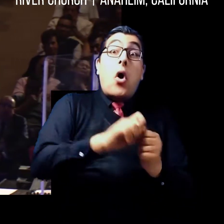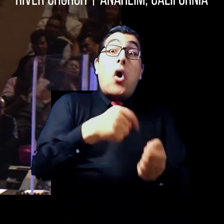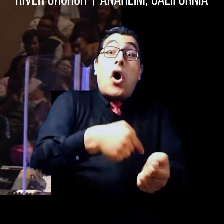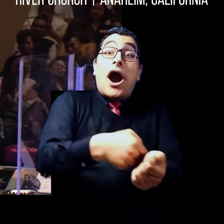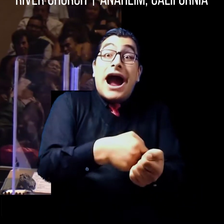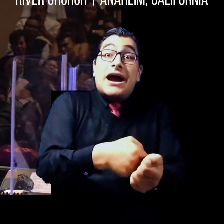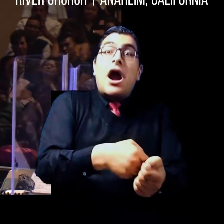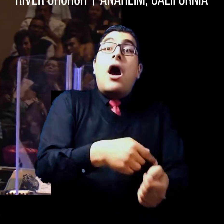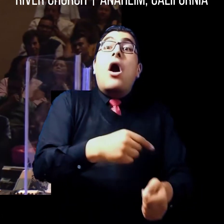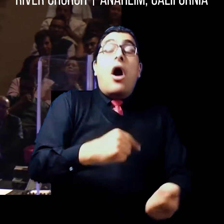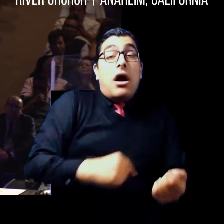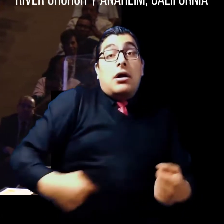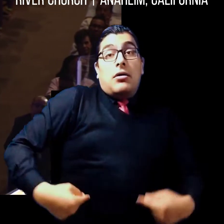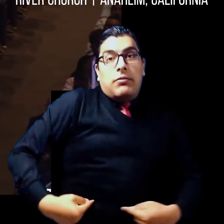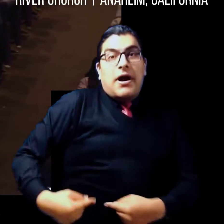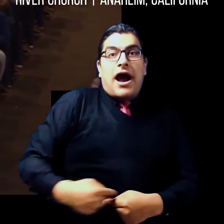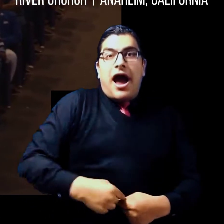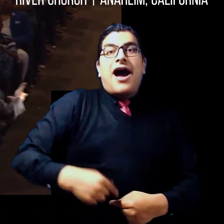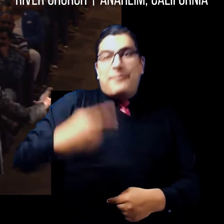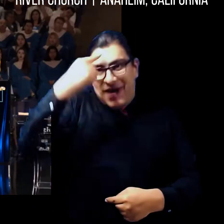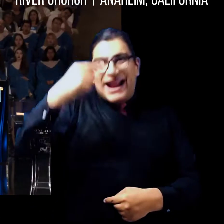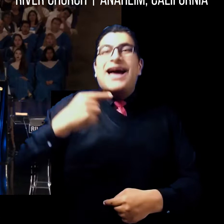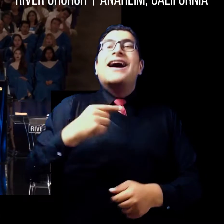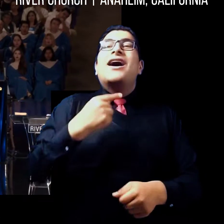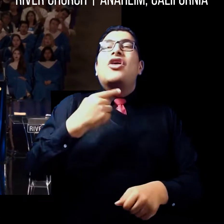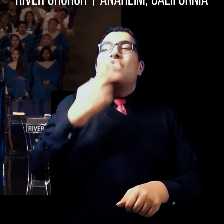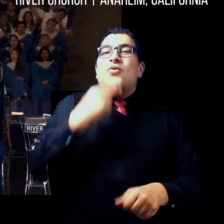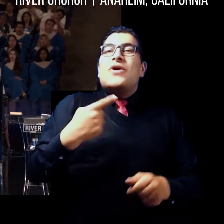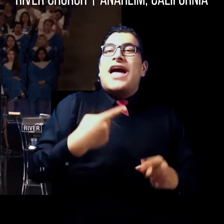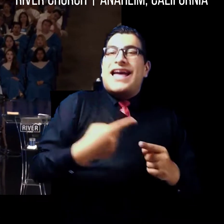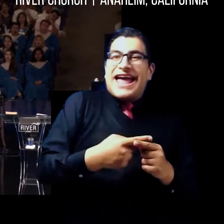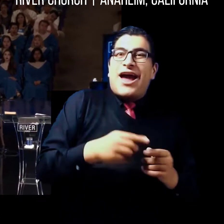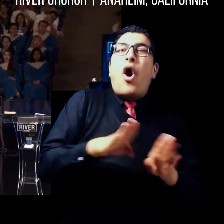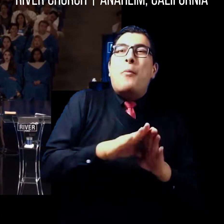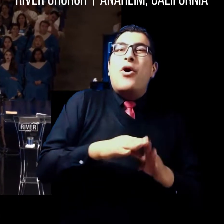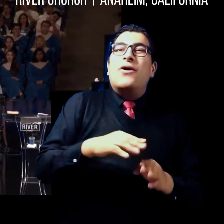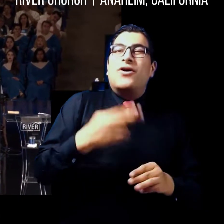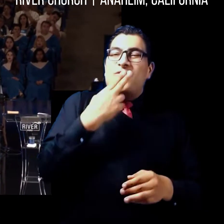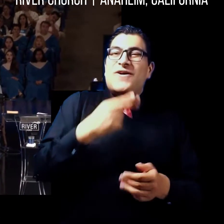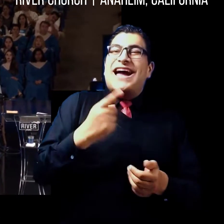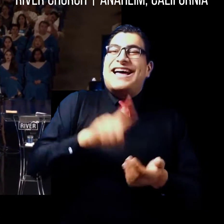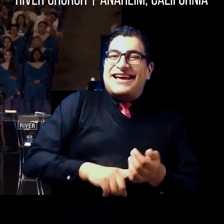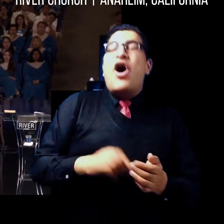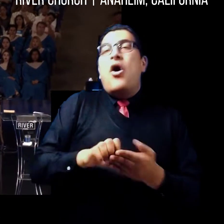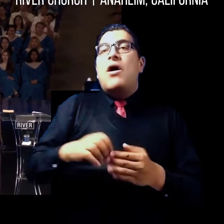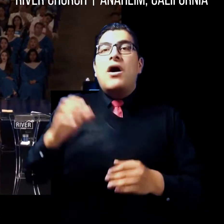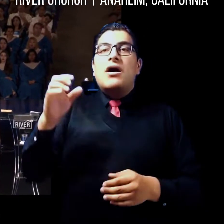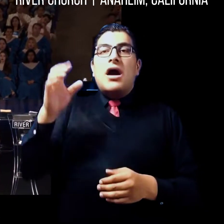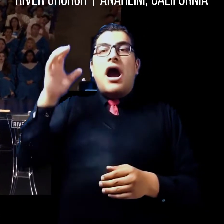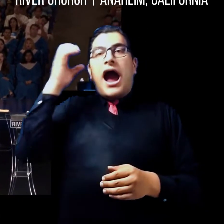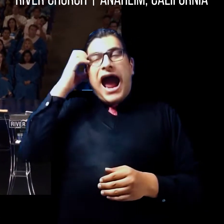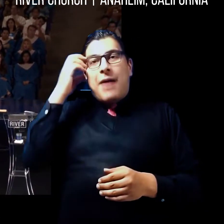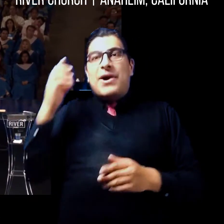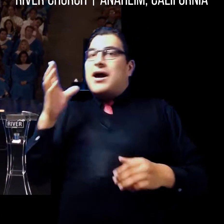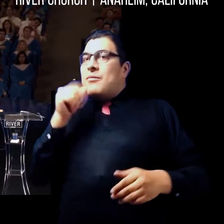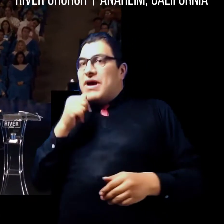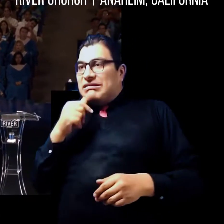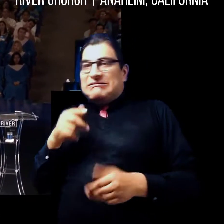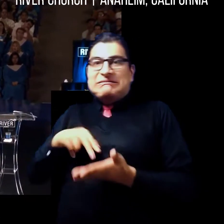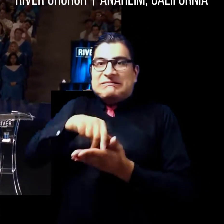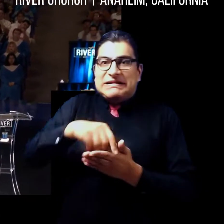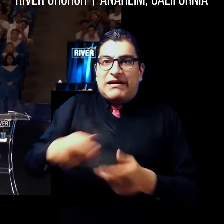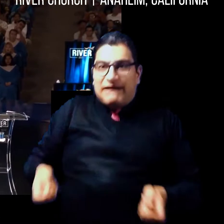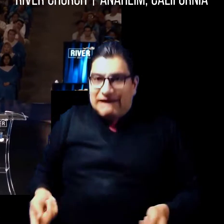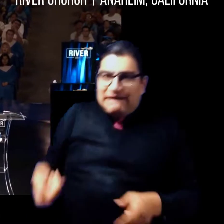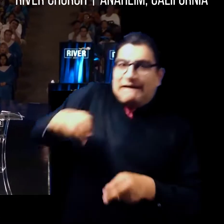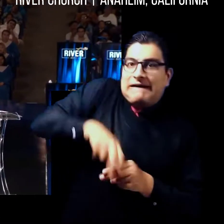inyectarse insulina o subirse a una silla de ruedas desde la cama, estaría condenado a que no tiene el evangelio verdadero. Y